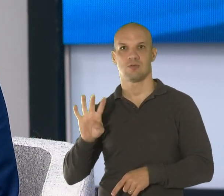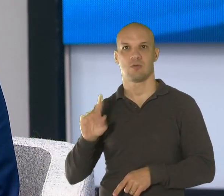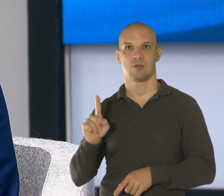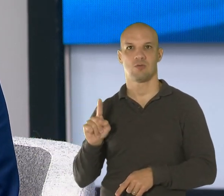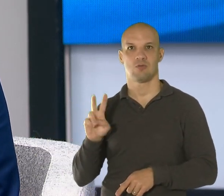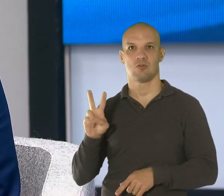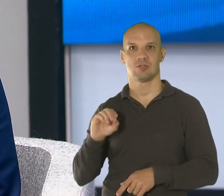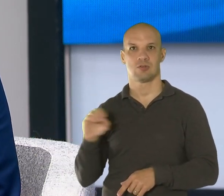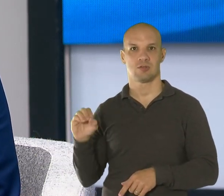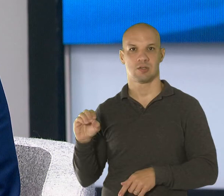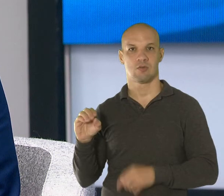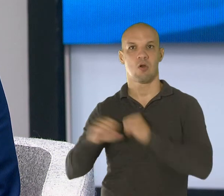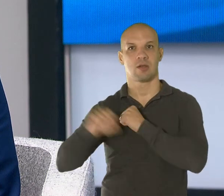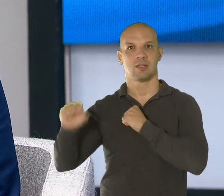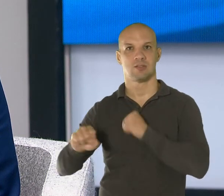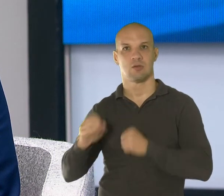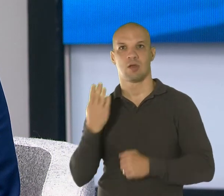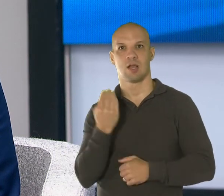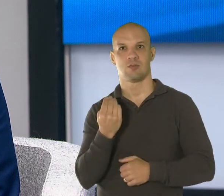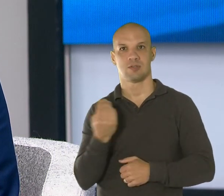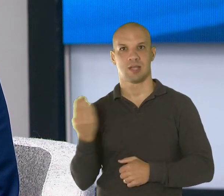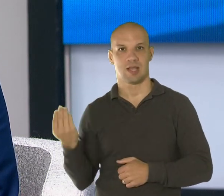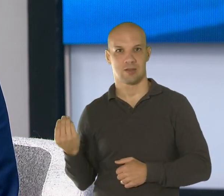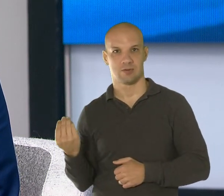787-841-2000, extensión 1414,